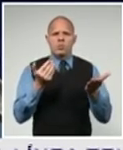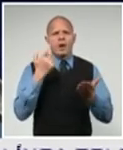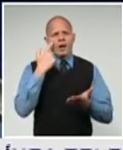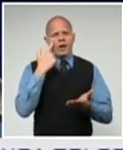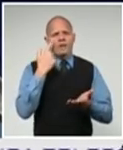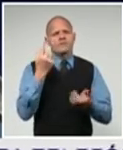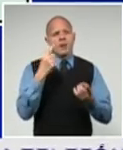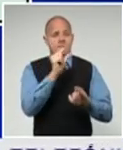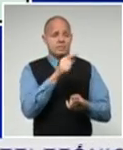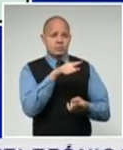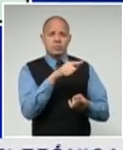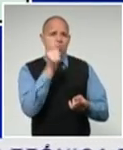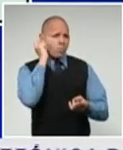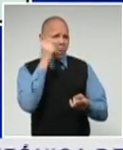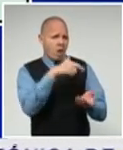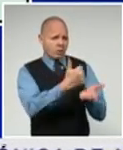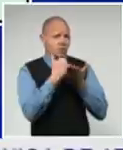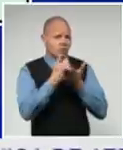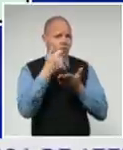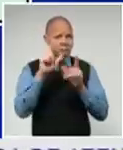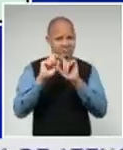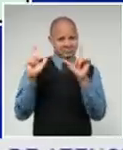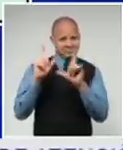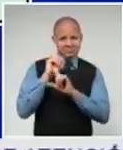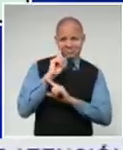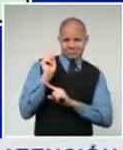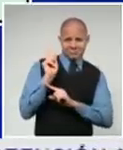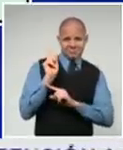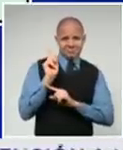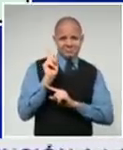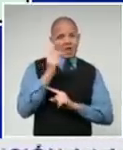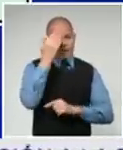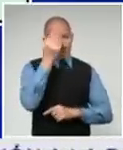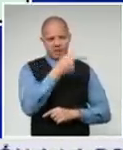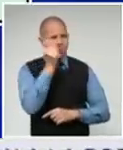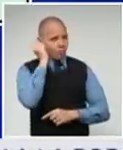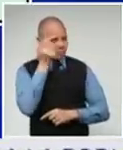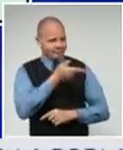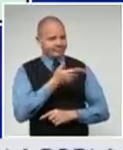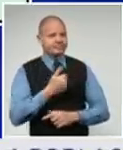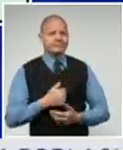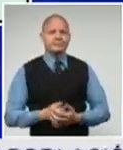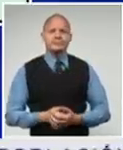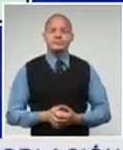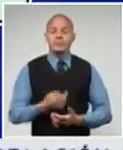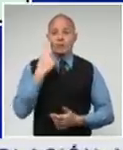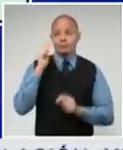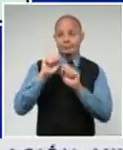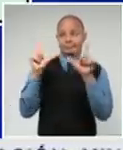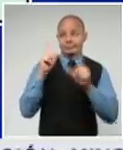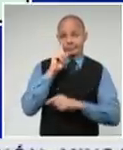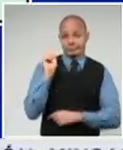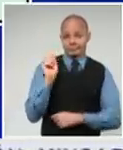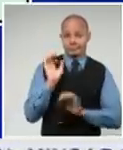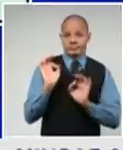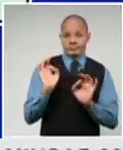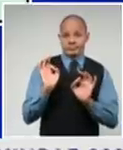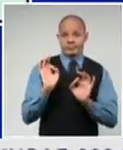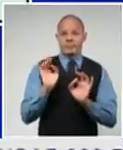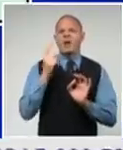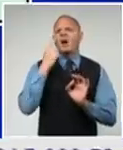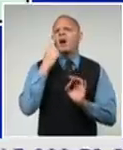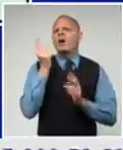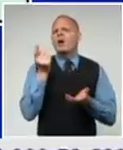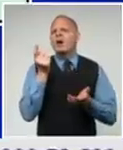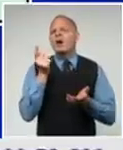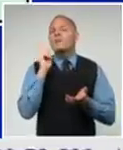en terapia, que es una gráfica que ella tiene, gracias Lilian. Ahí ustedes ven el total de activos, los que siguen